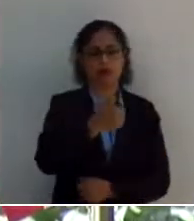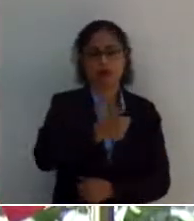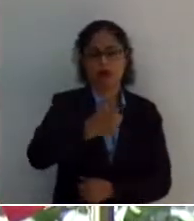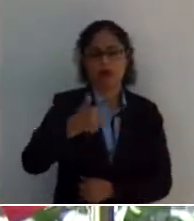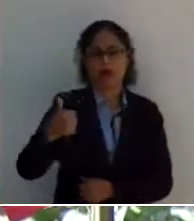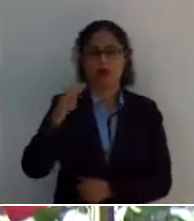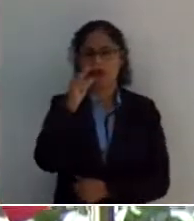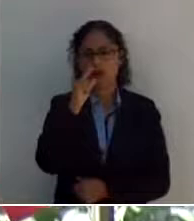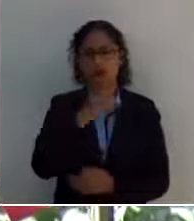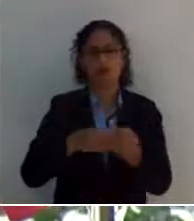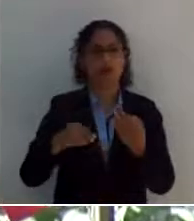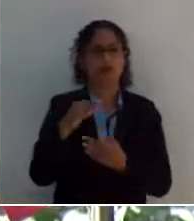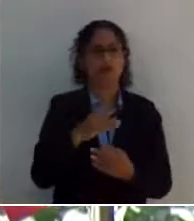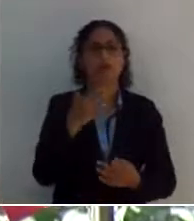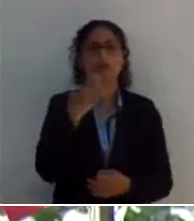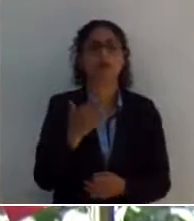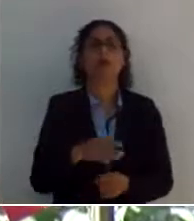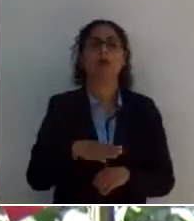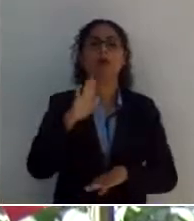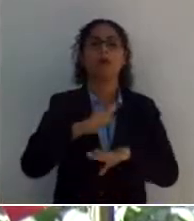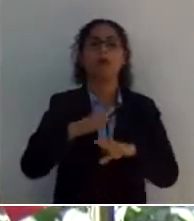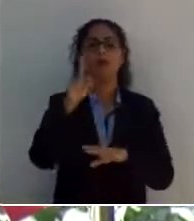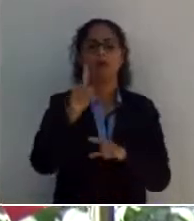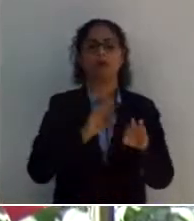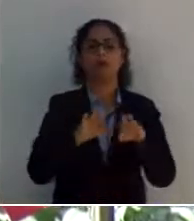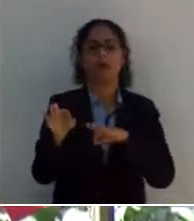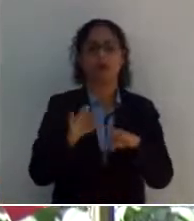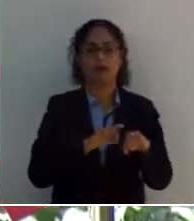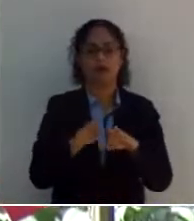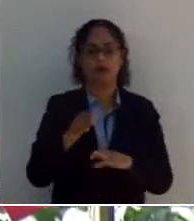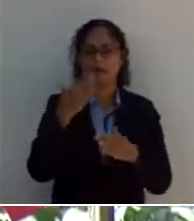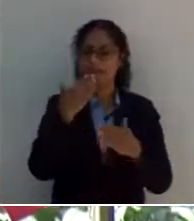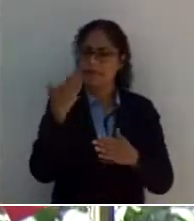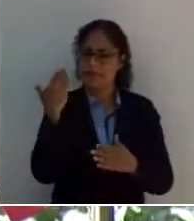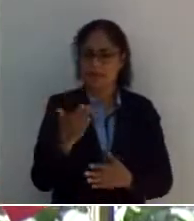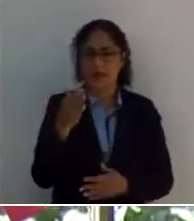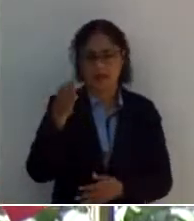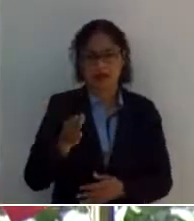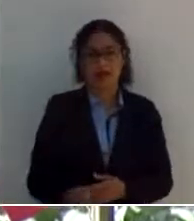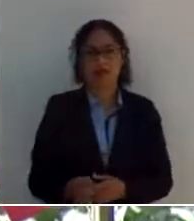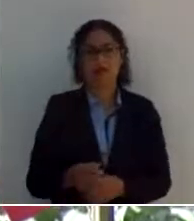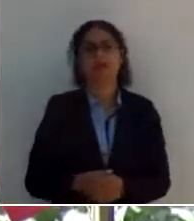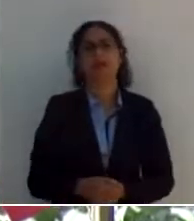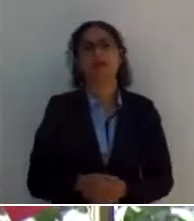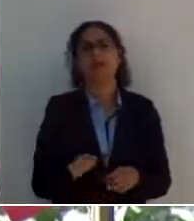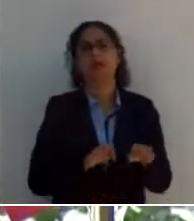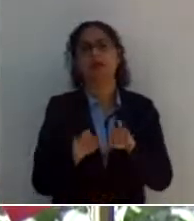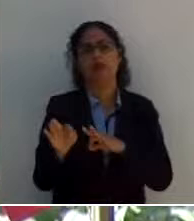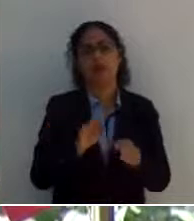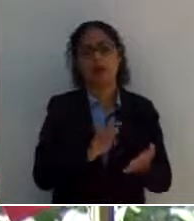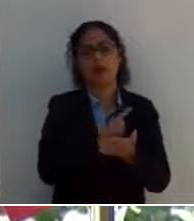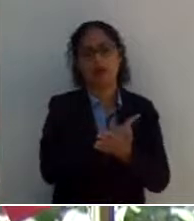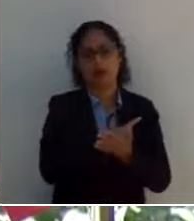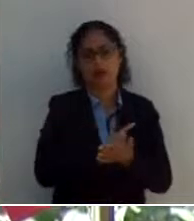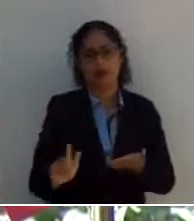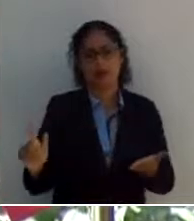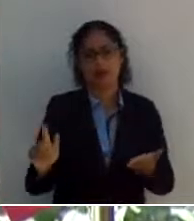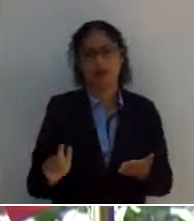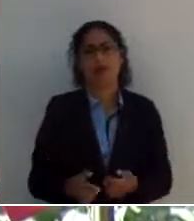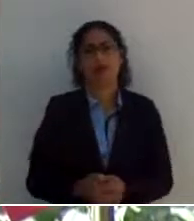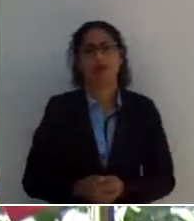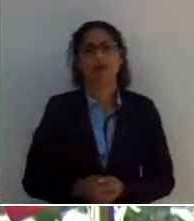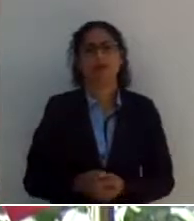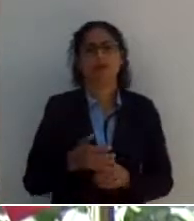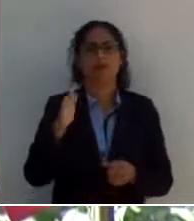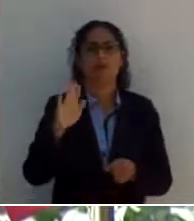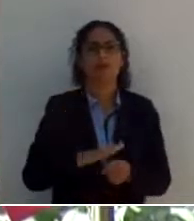integrantes, pero además de un trabajo íntegro, un trabajo limpio,